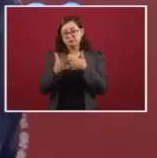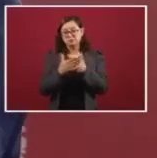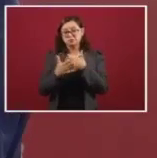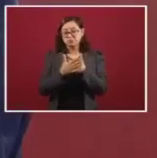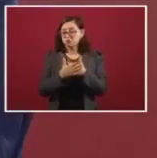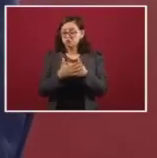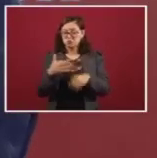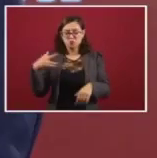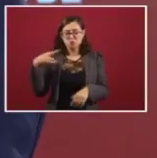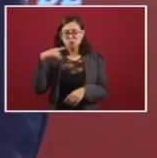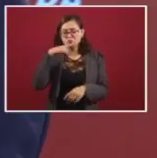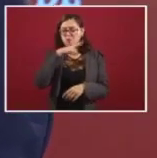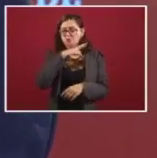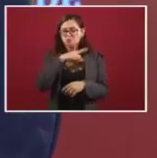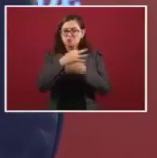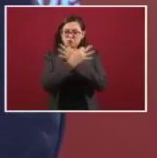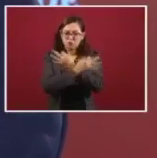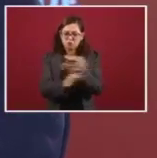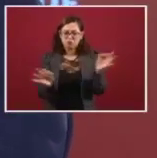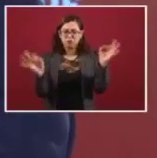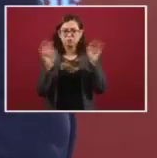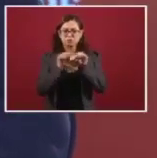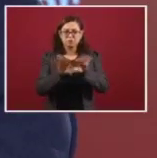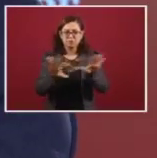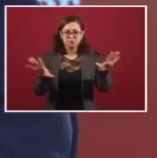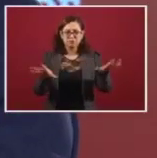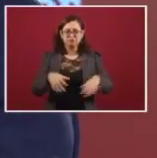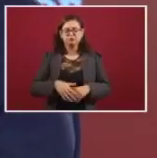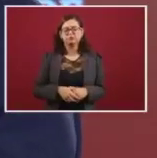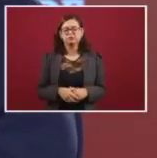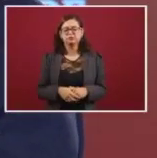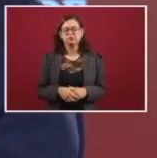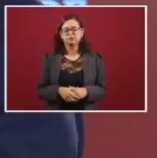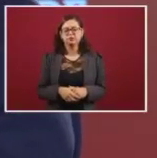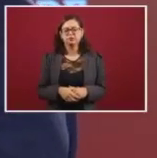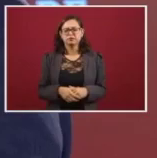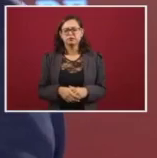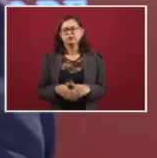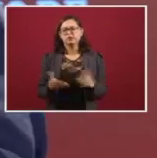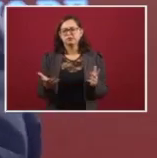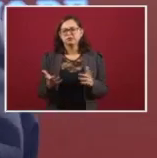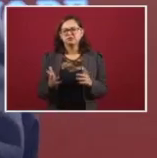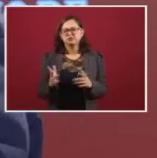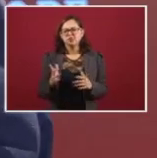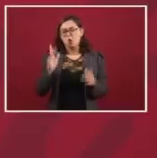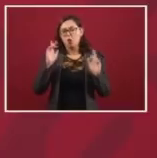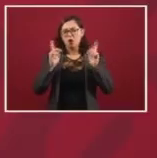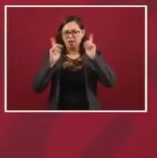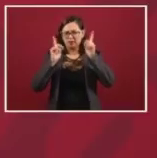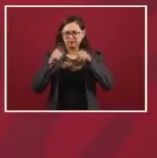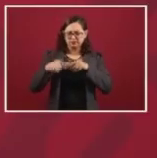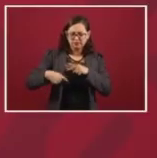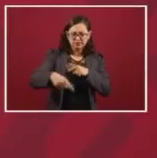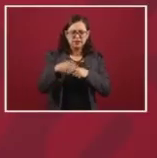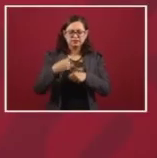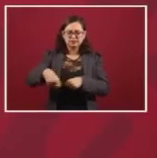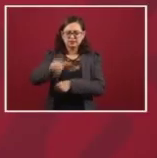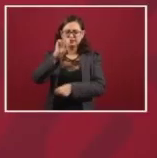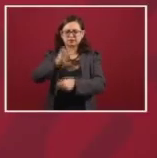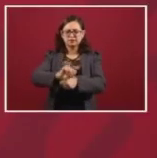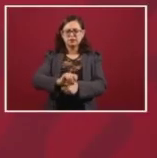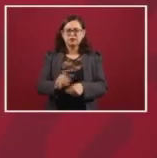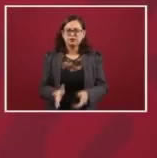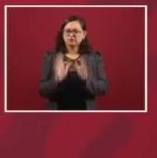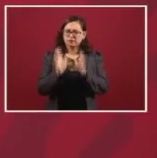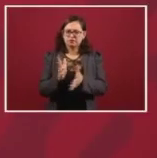lo más pronto posible. Incluso esperaría que en esta semana se